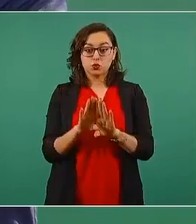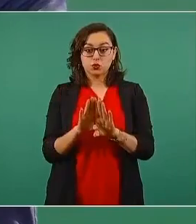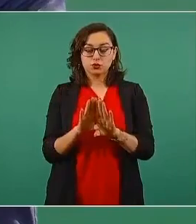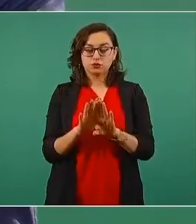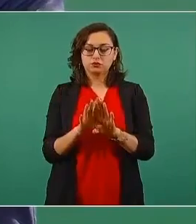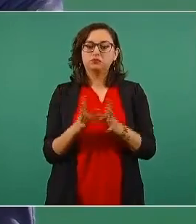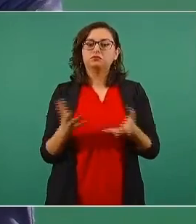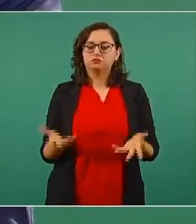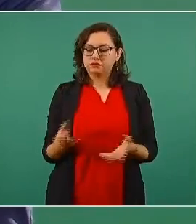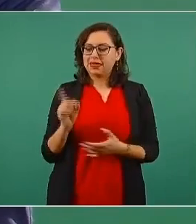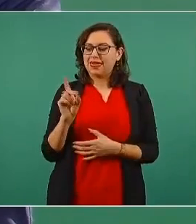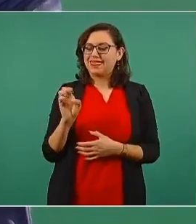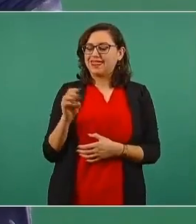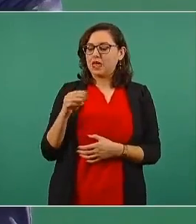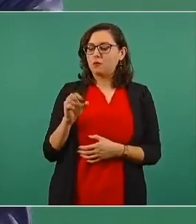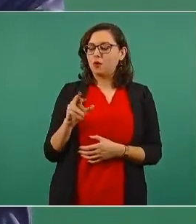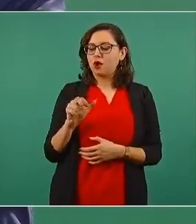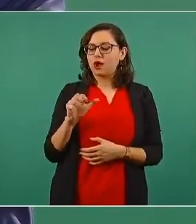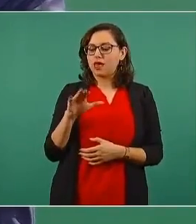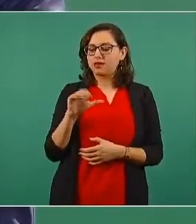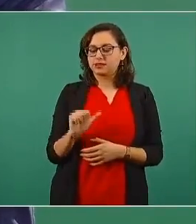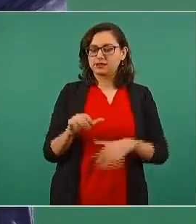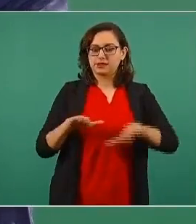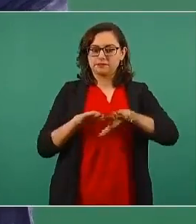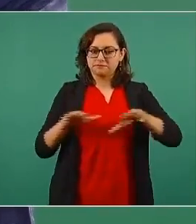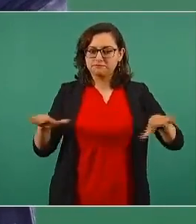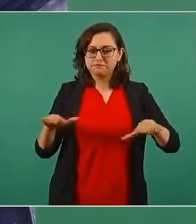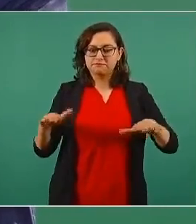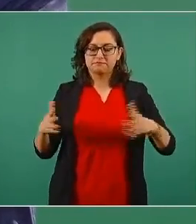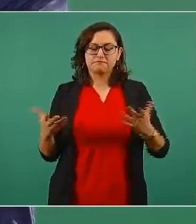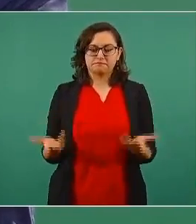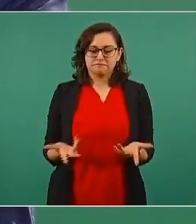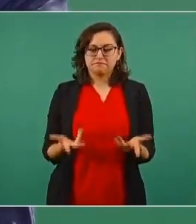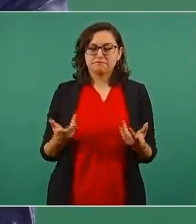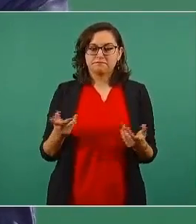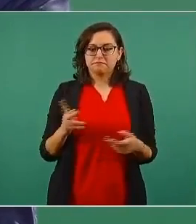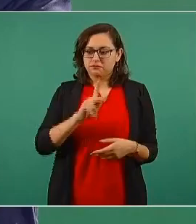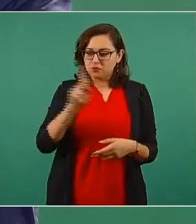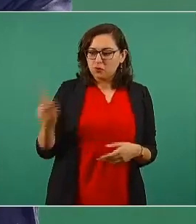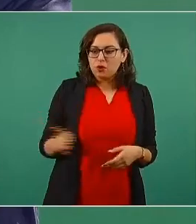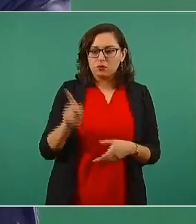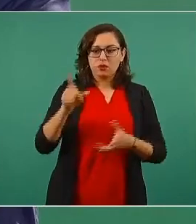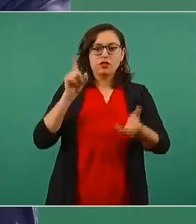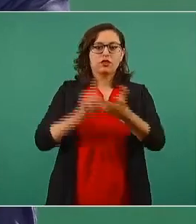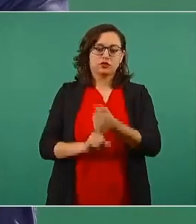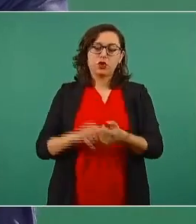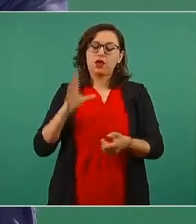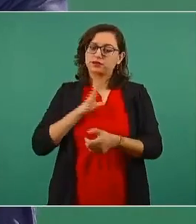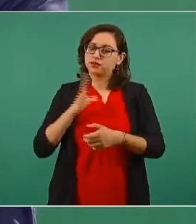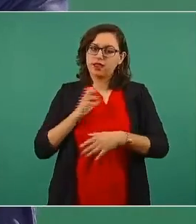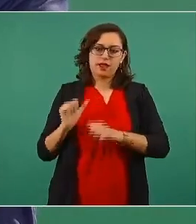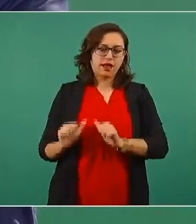democrático. En el caso de los pueblos, la asamblea,